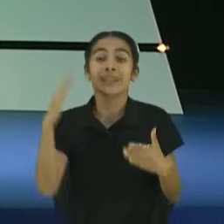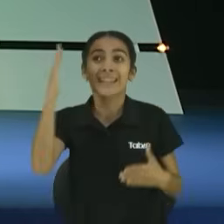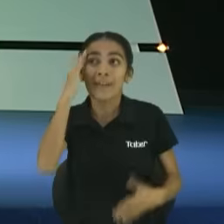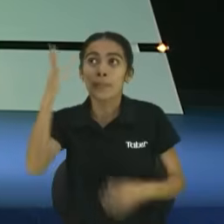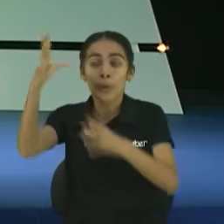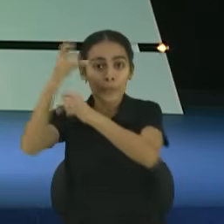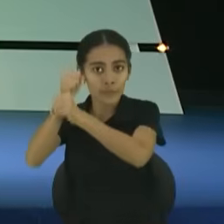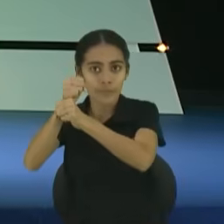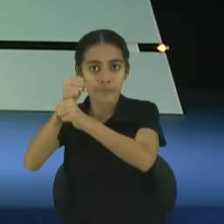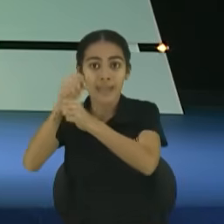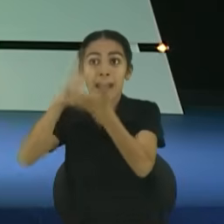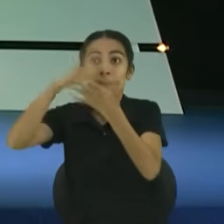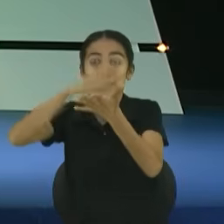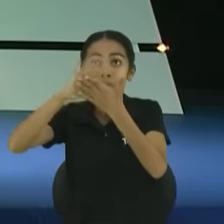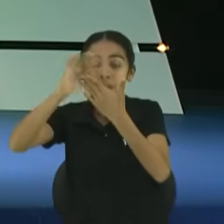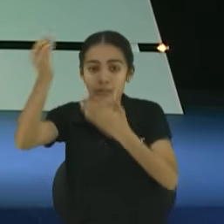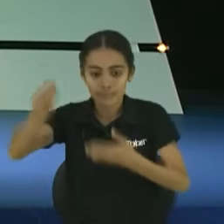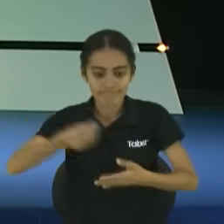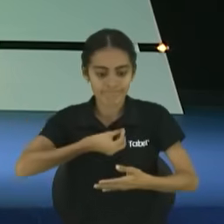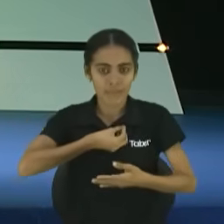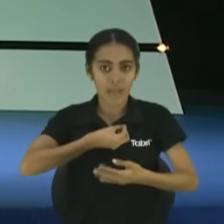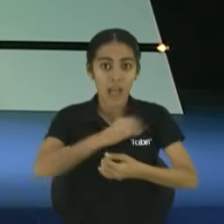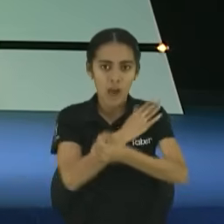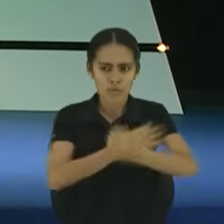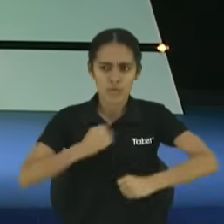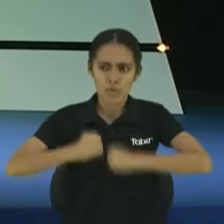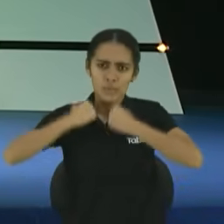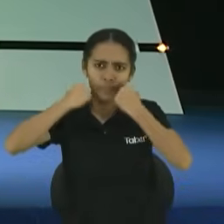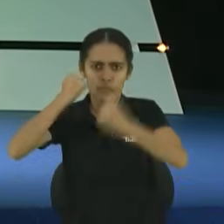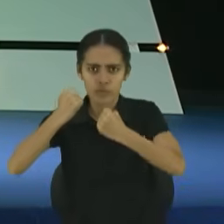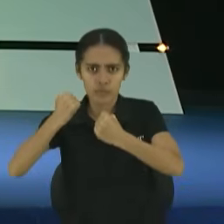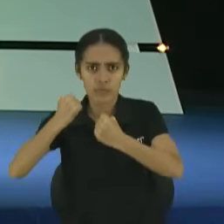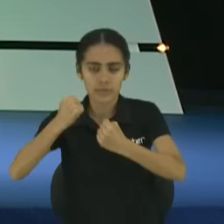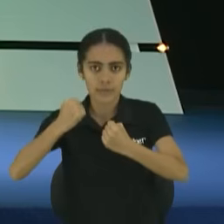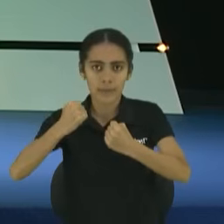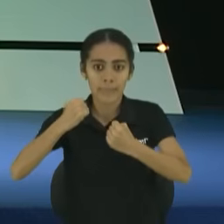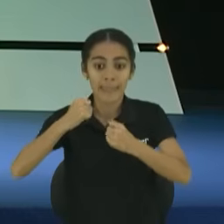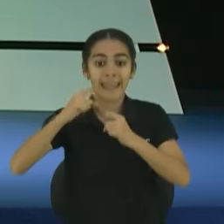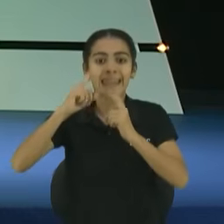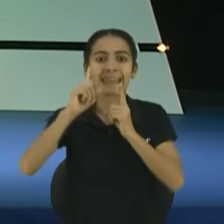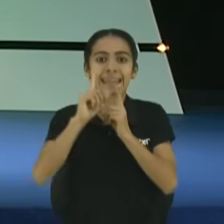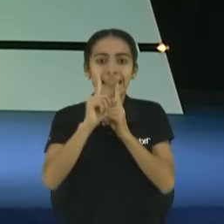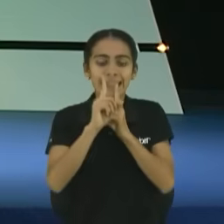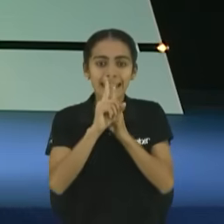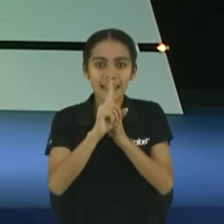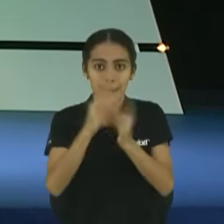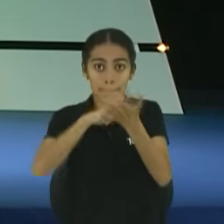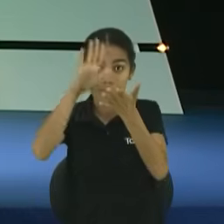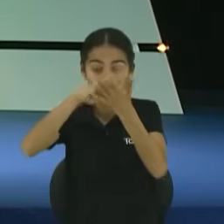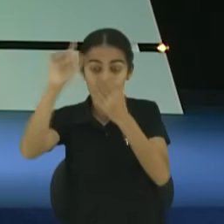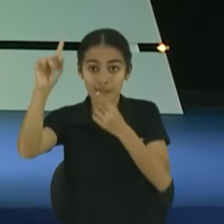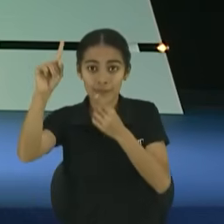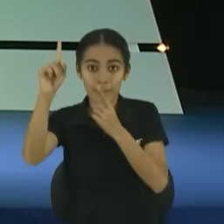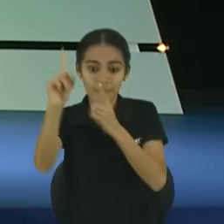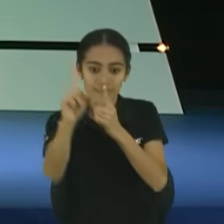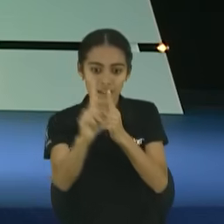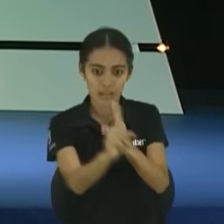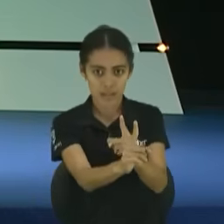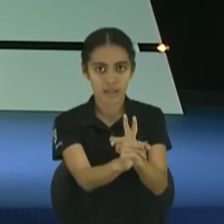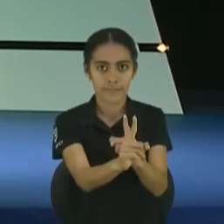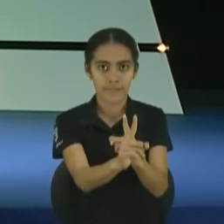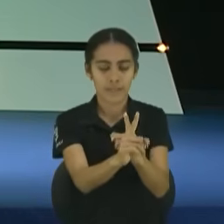Santo acciona en nosotros, nos empodera. El Espíritu Santo, aparte de esto, guía nuestro diario vivir. Vaya conmigo en la Biblia a